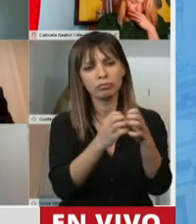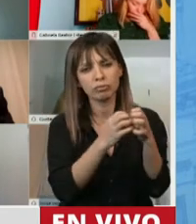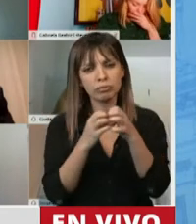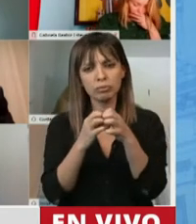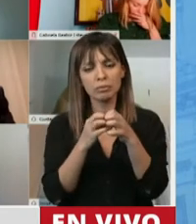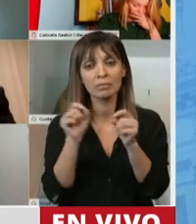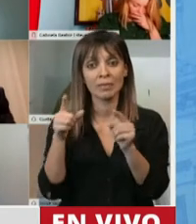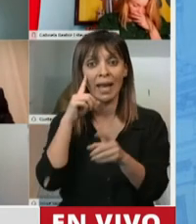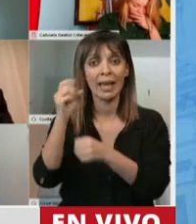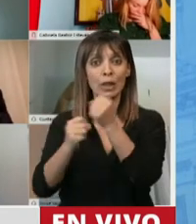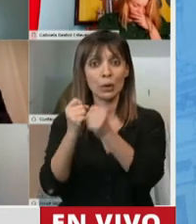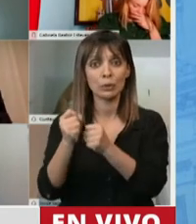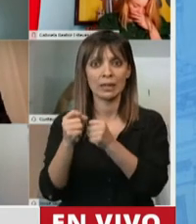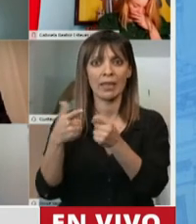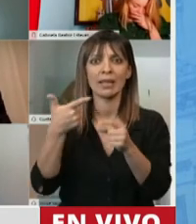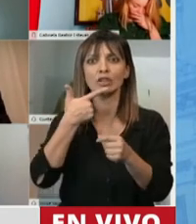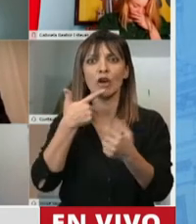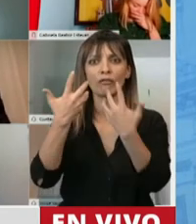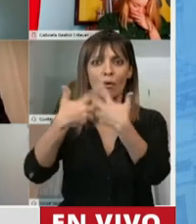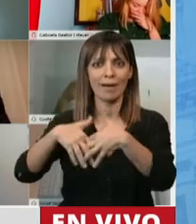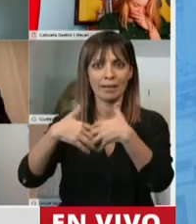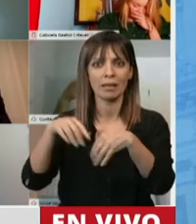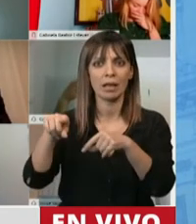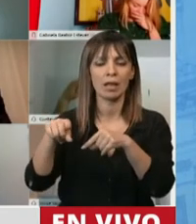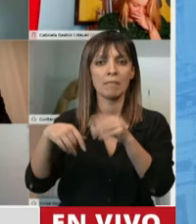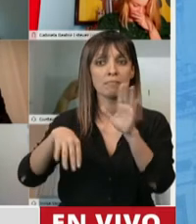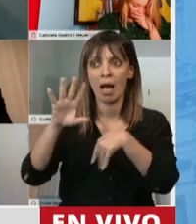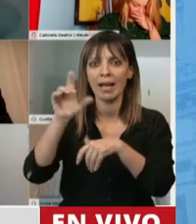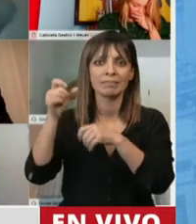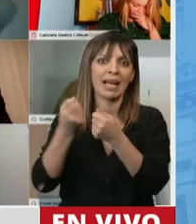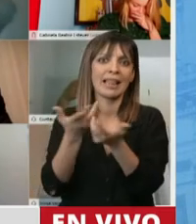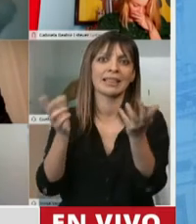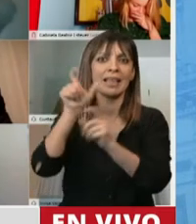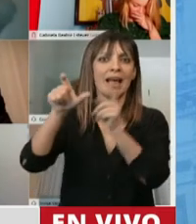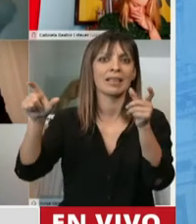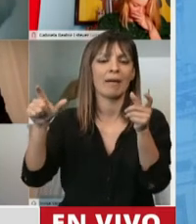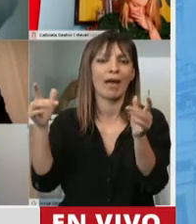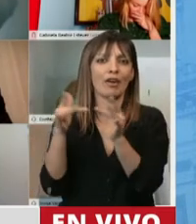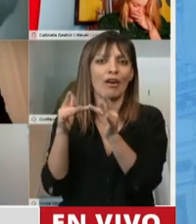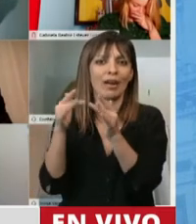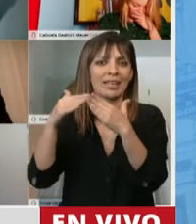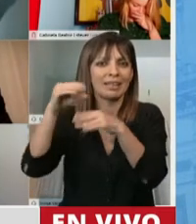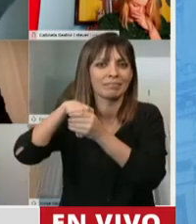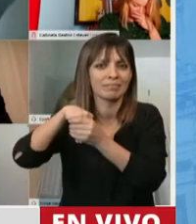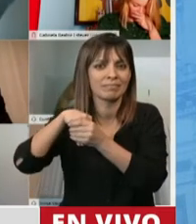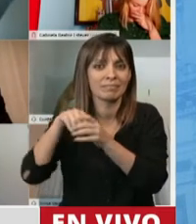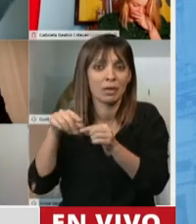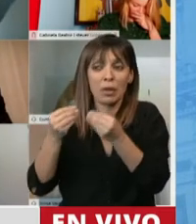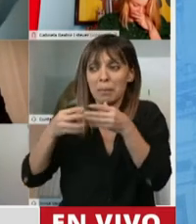industria informática es la que mayor cantidad de teletrabajadores tiene desde sus mismos